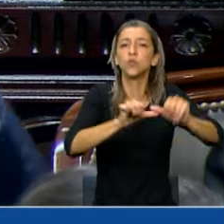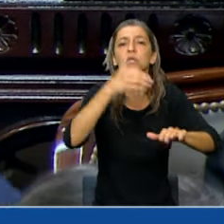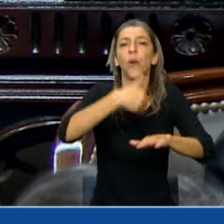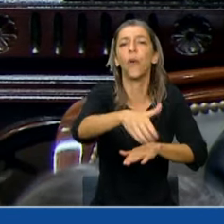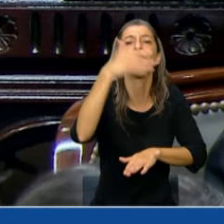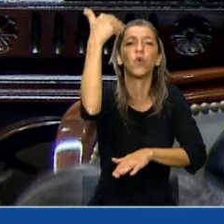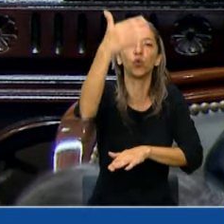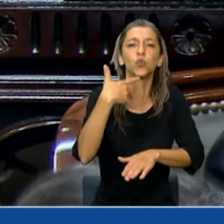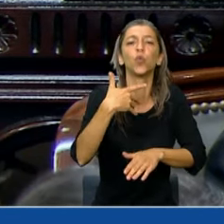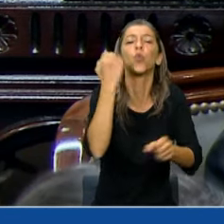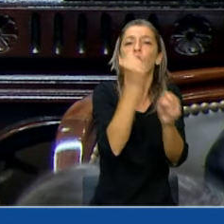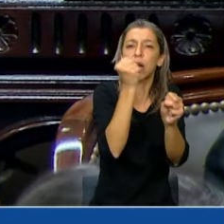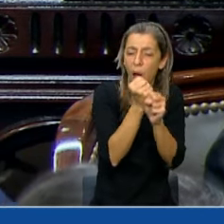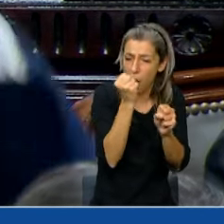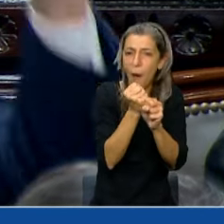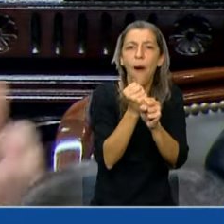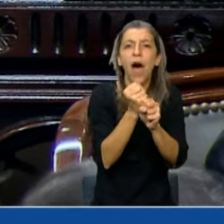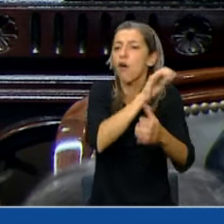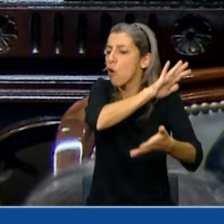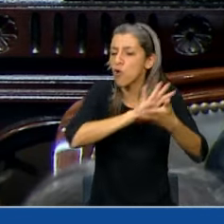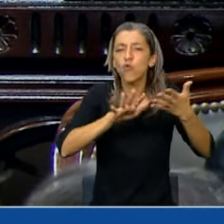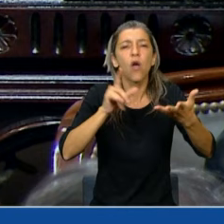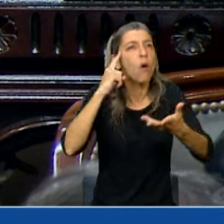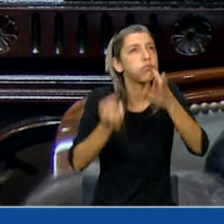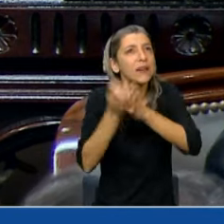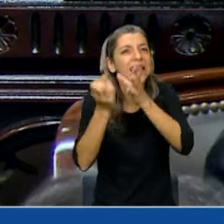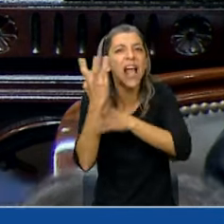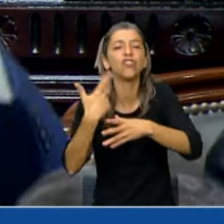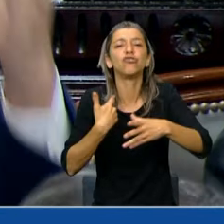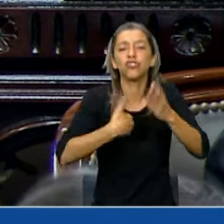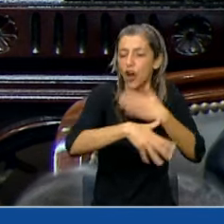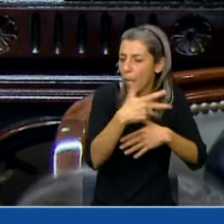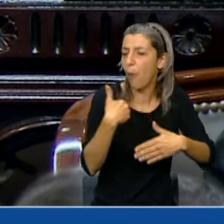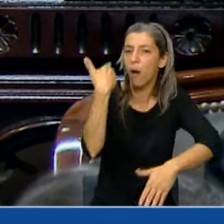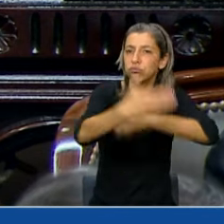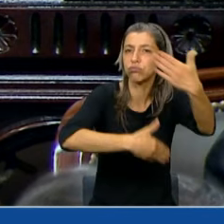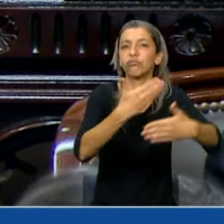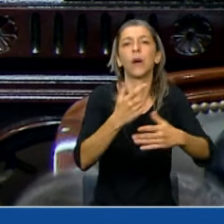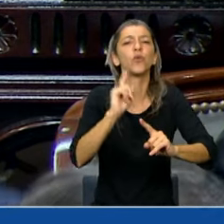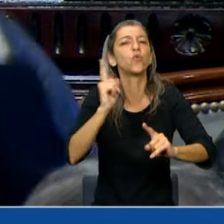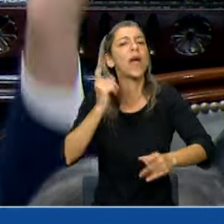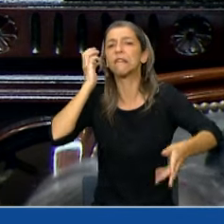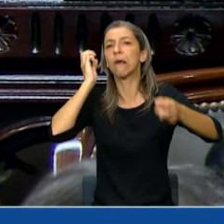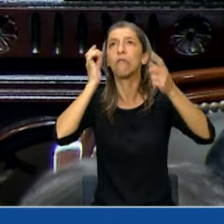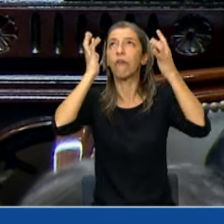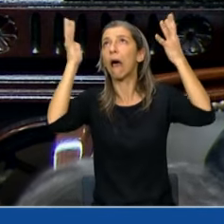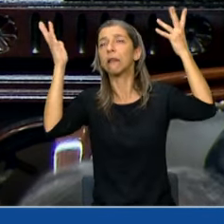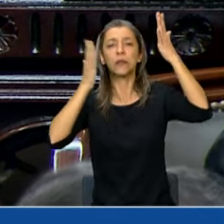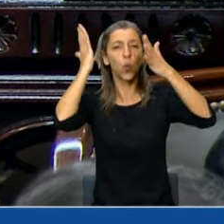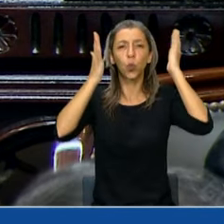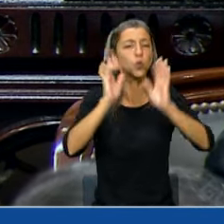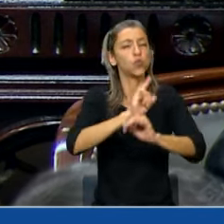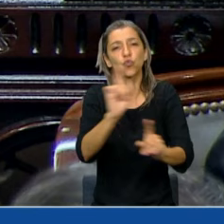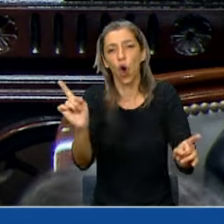ideas modernas no con fantasías no con ilusiones no con brujos de